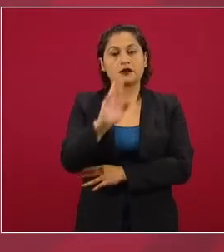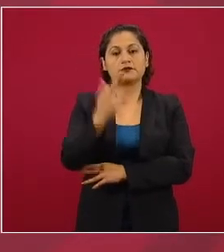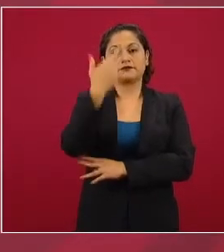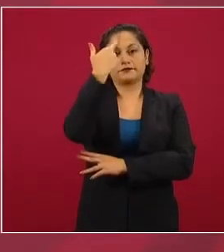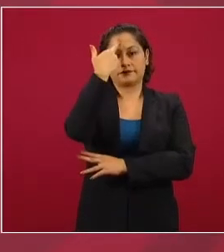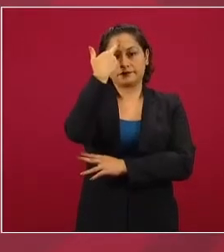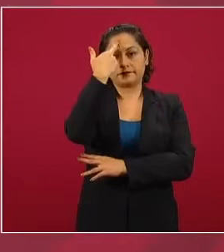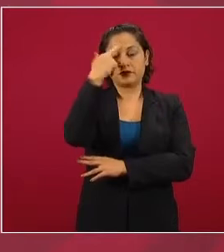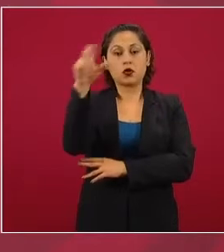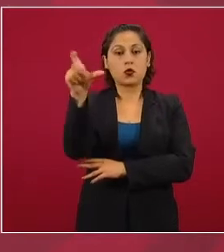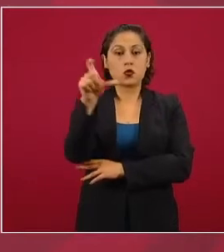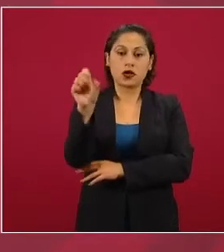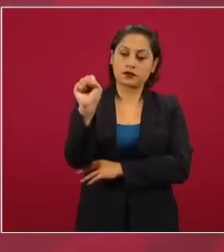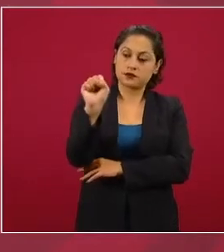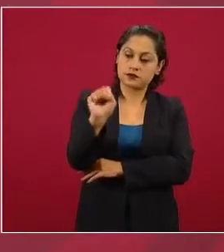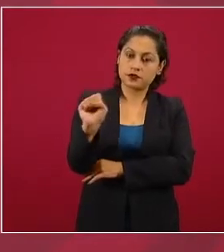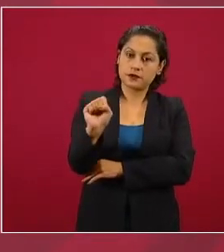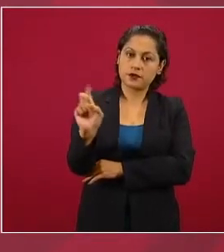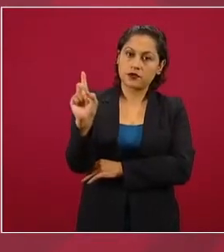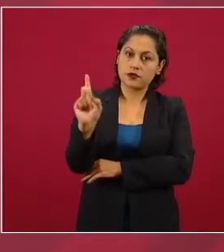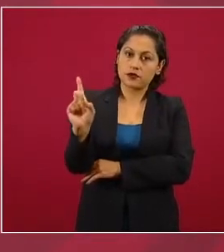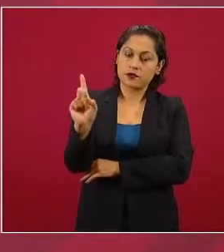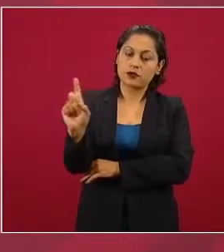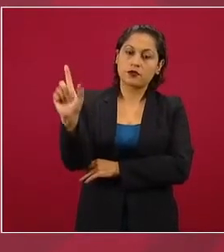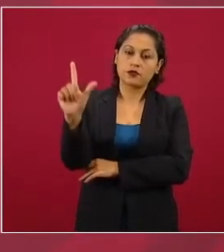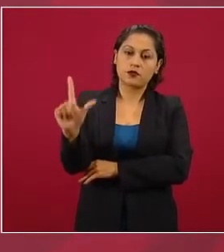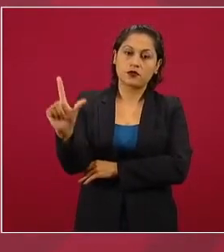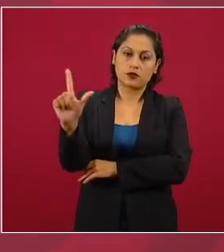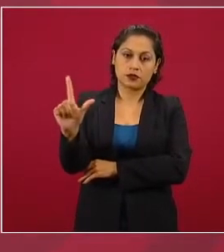Sábado, domingo y lunes.